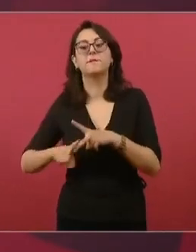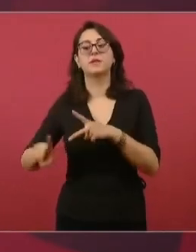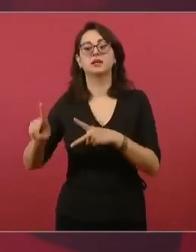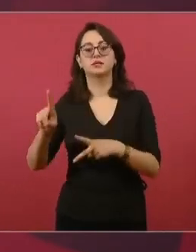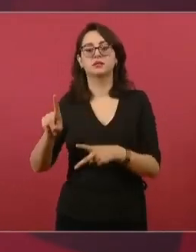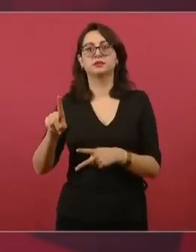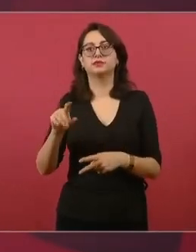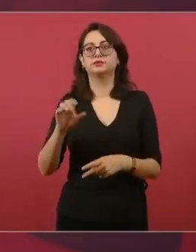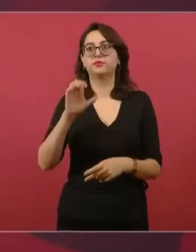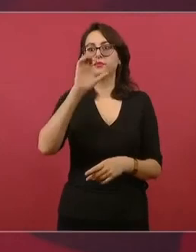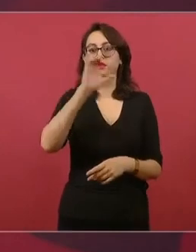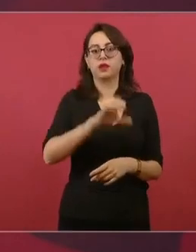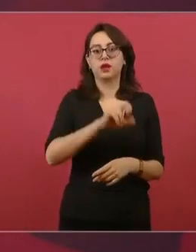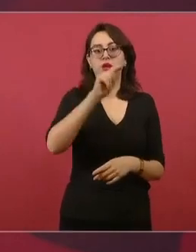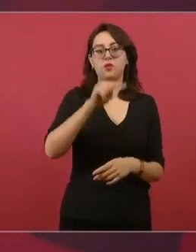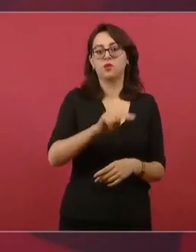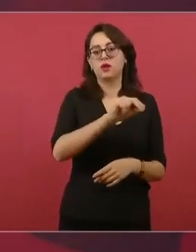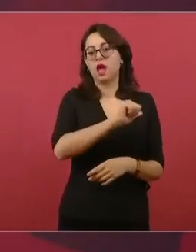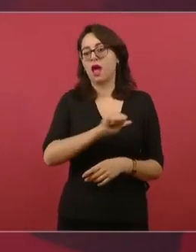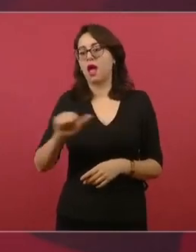de Cancún a Valladolid.